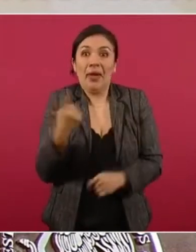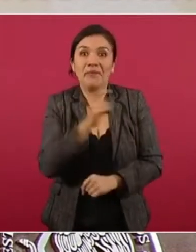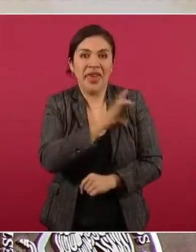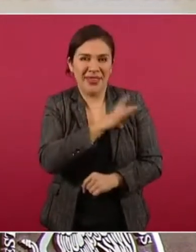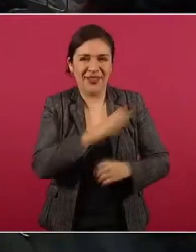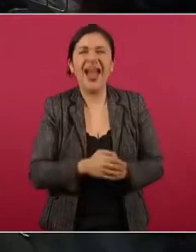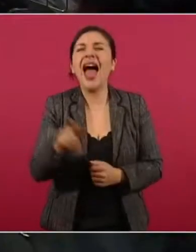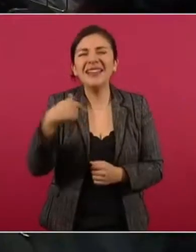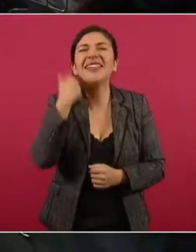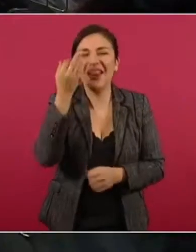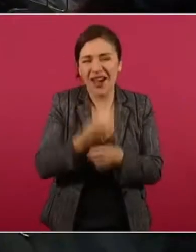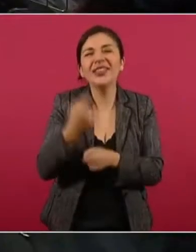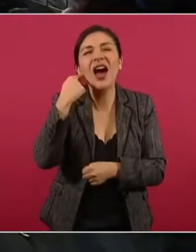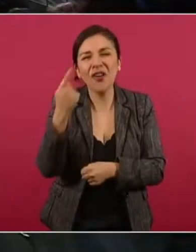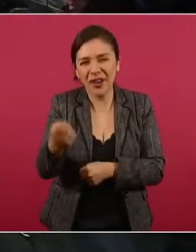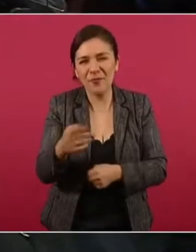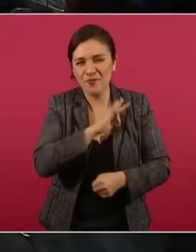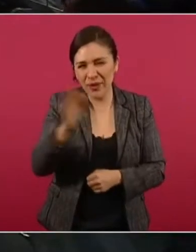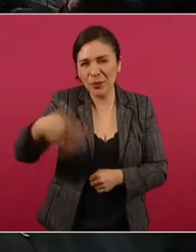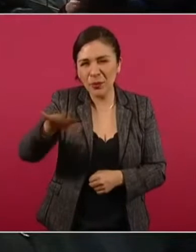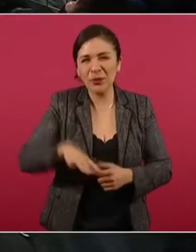A ver, ponla, de una vez, si la tienes por